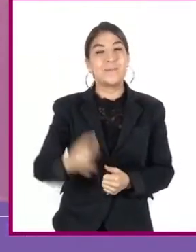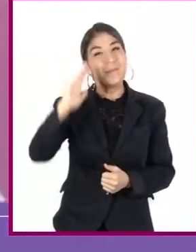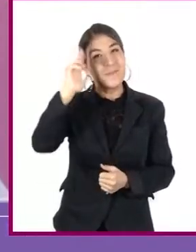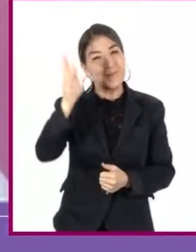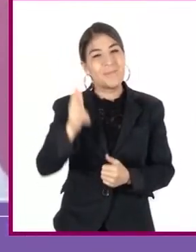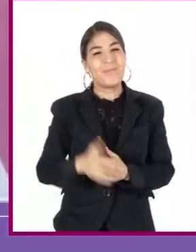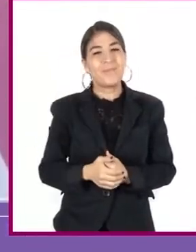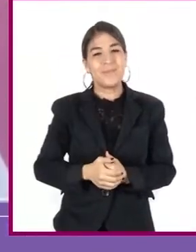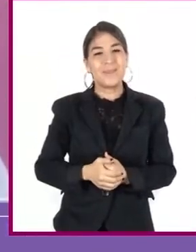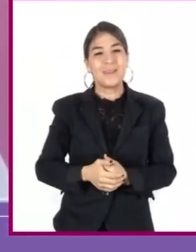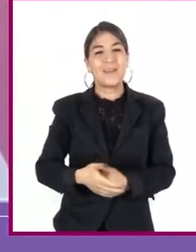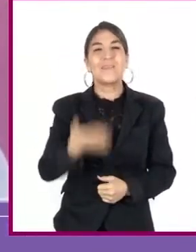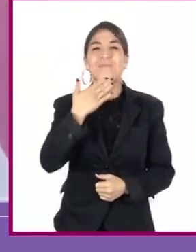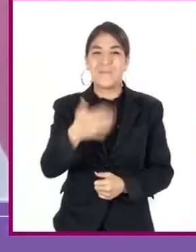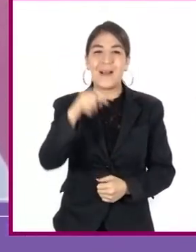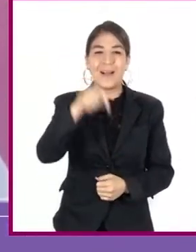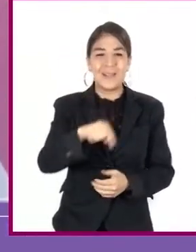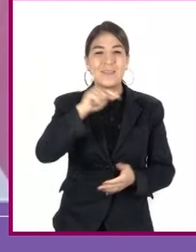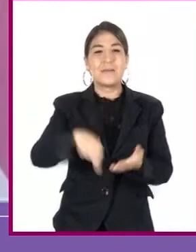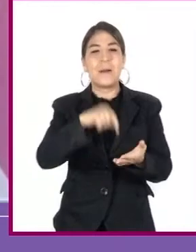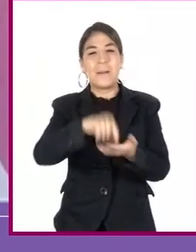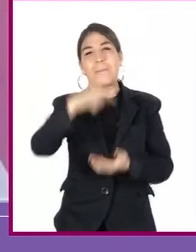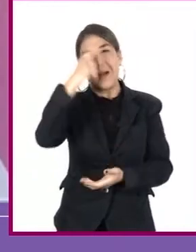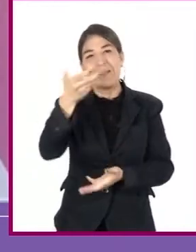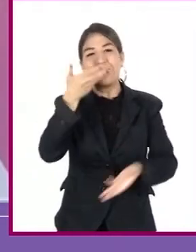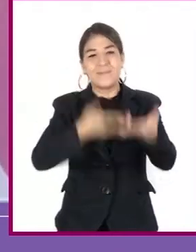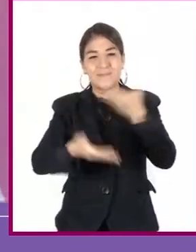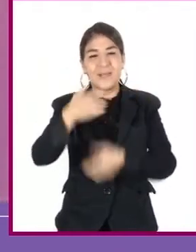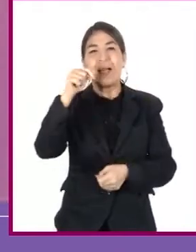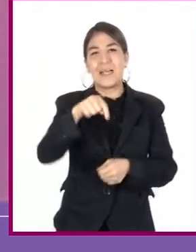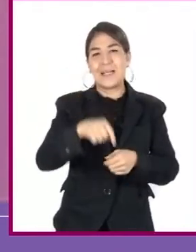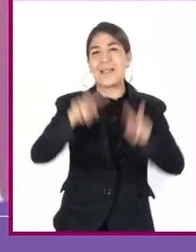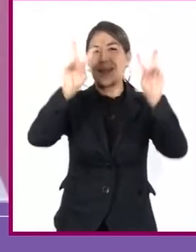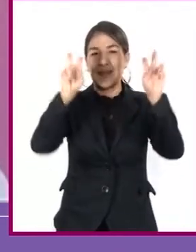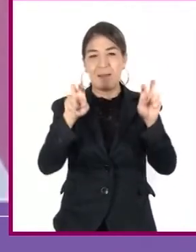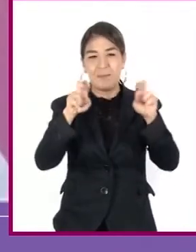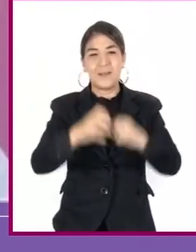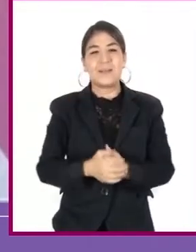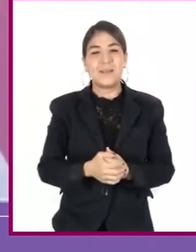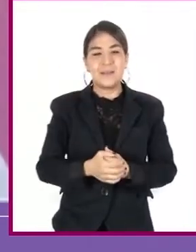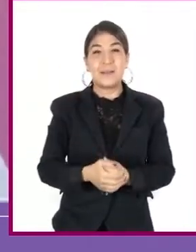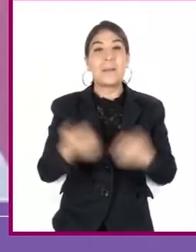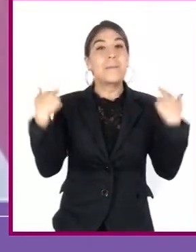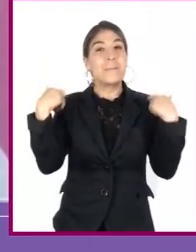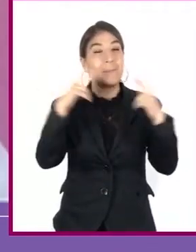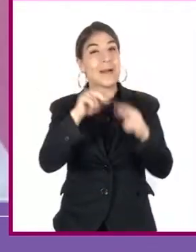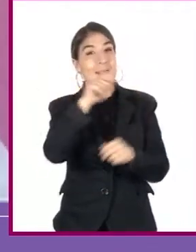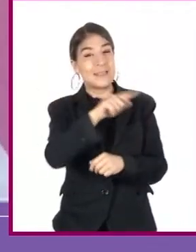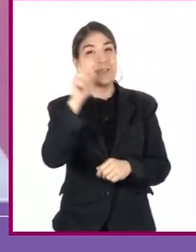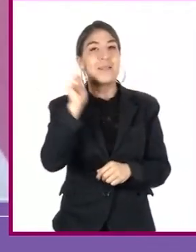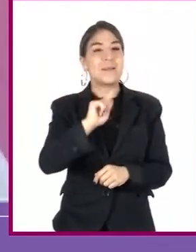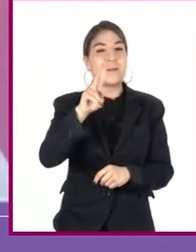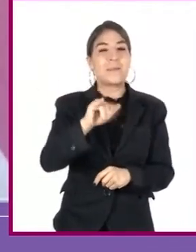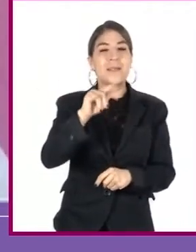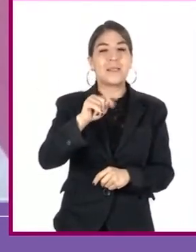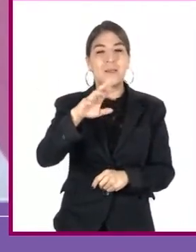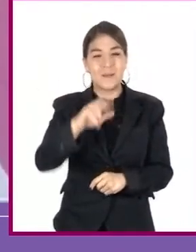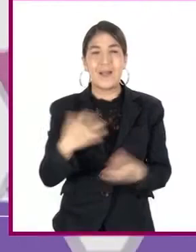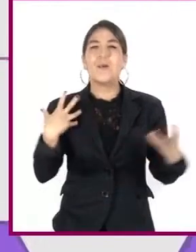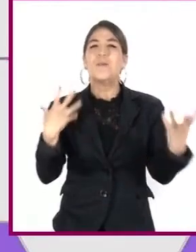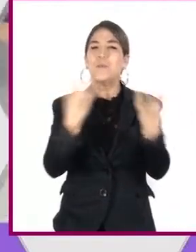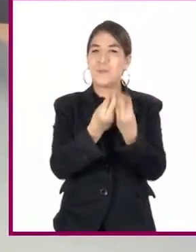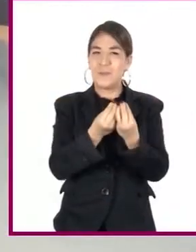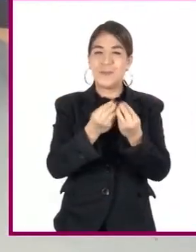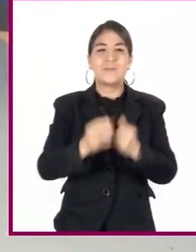Hola, qué bueno estar aquí para compartir un poco sobre el tema. Una vez más, maestra Victoria, estamos juntas.